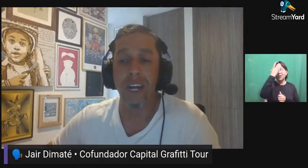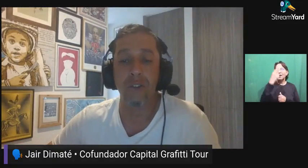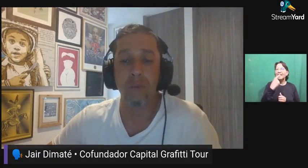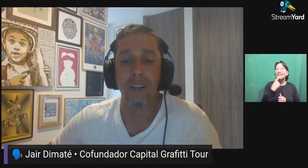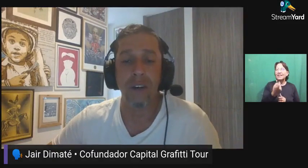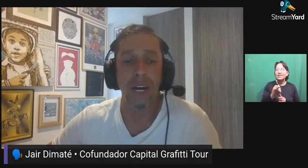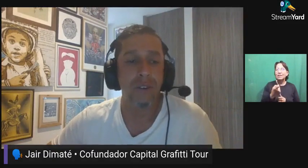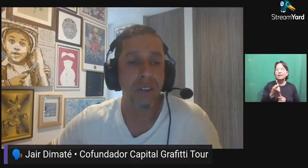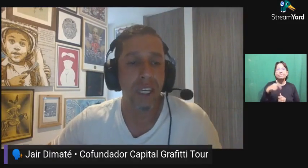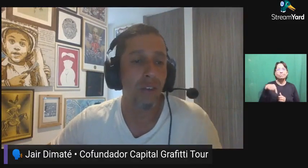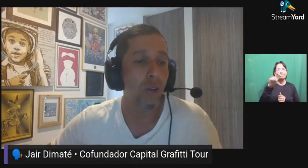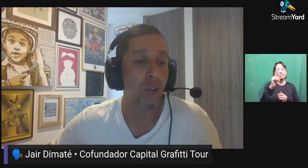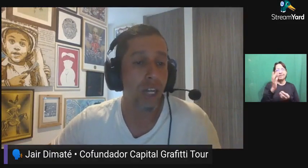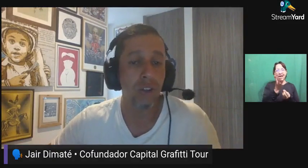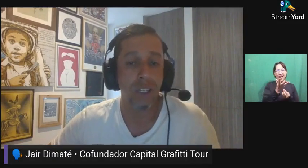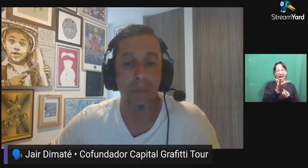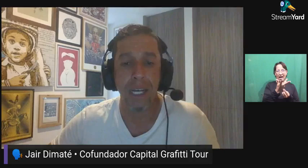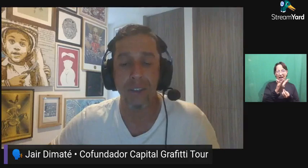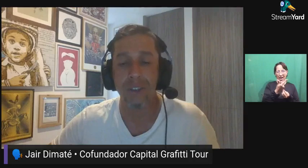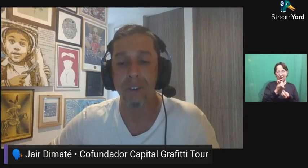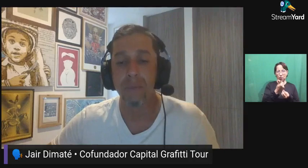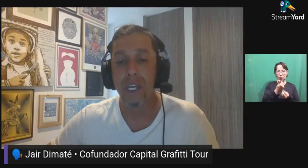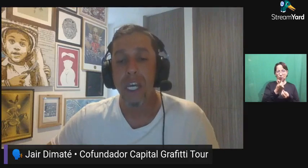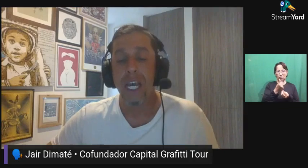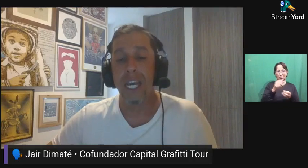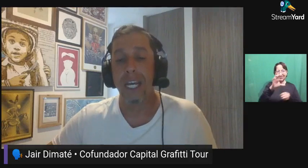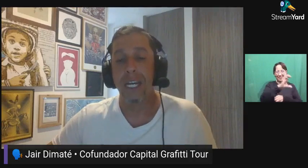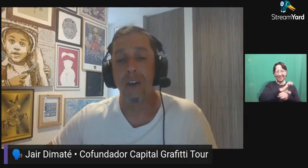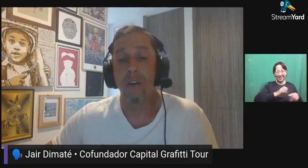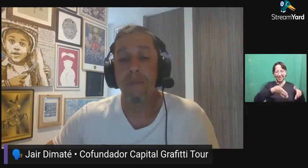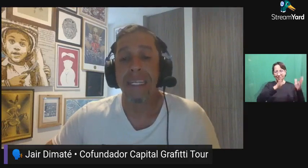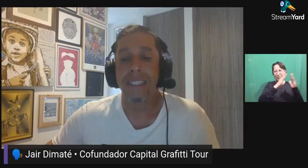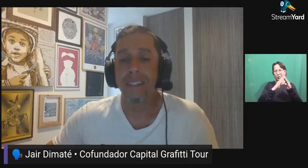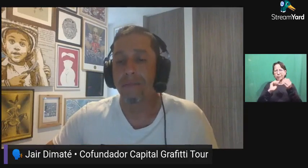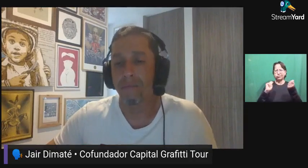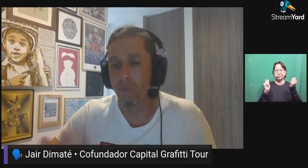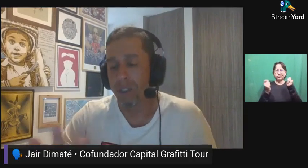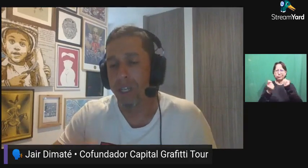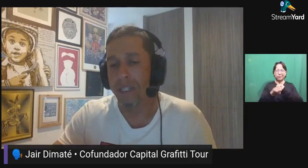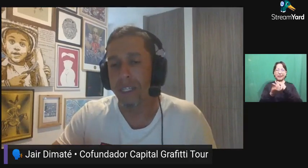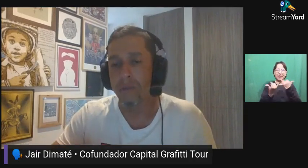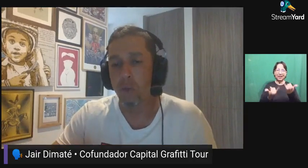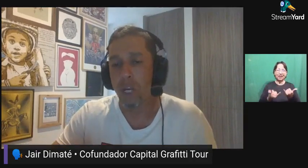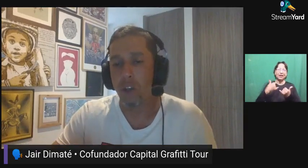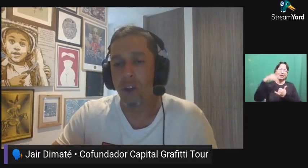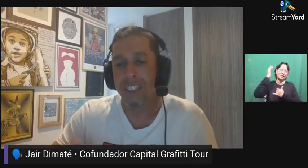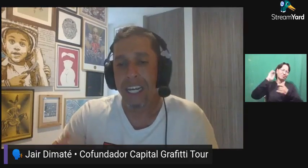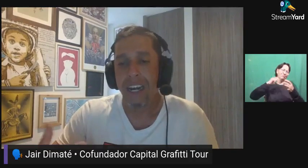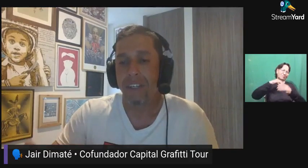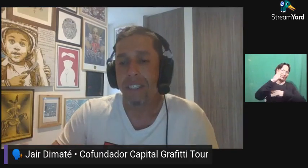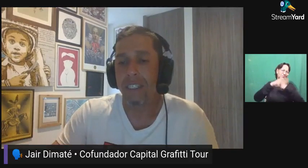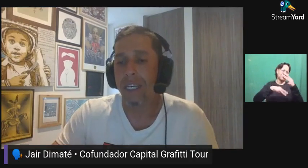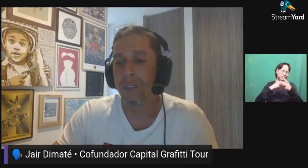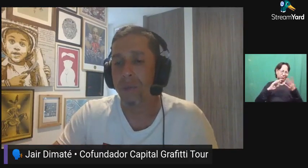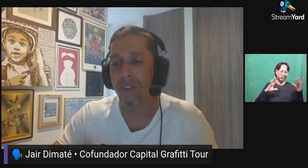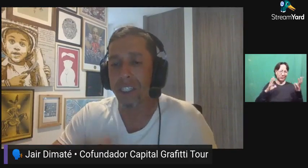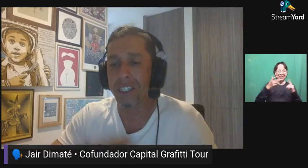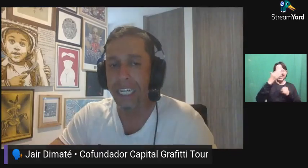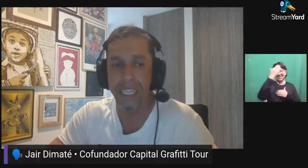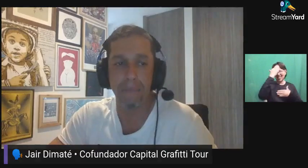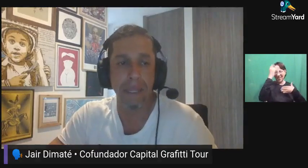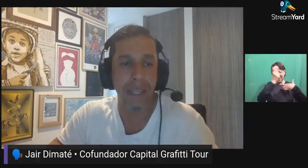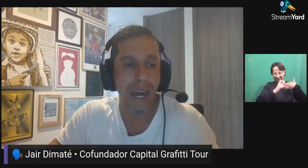el hecho que el arte urbano aún sigue evolucionando y cambiando, ¿no? Globalmente, pues ya entendemos un poquito lo que es el graffiti, esa